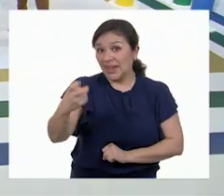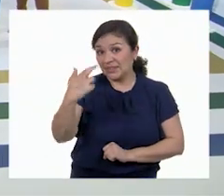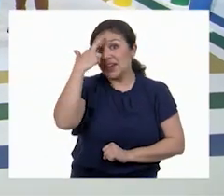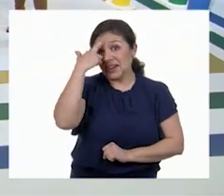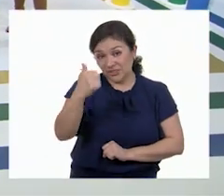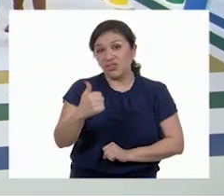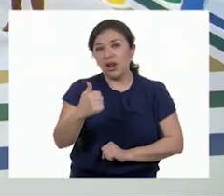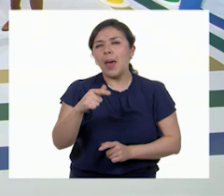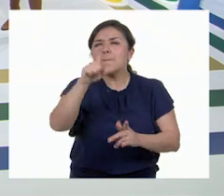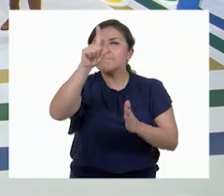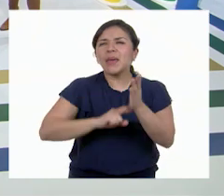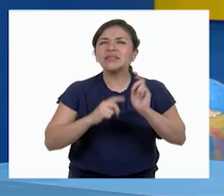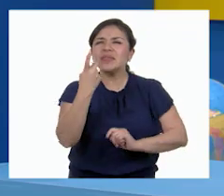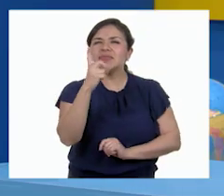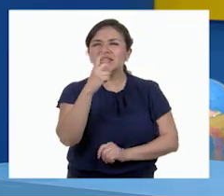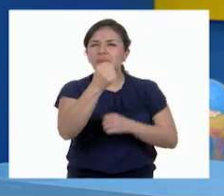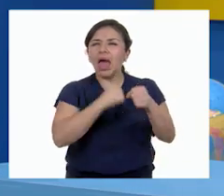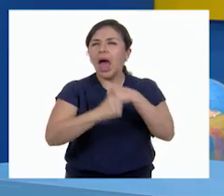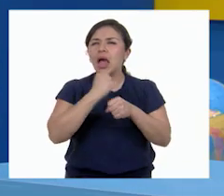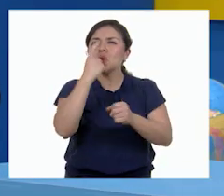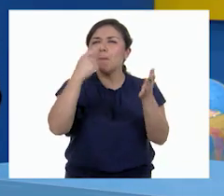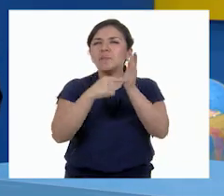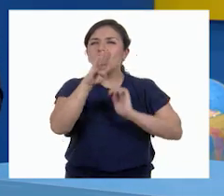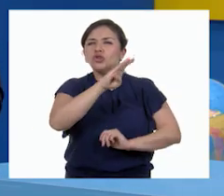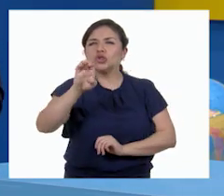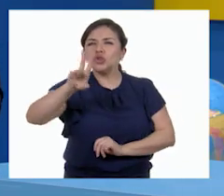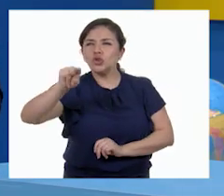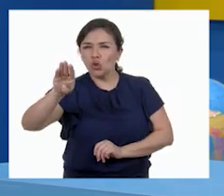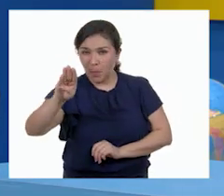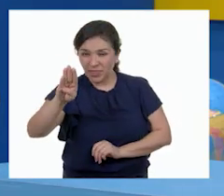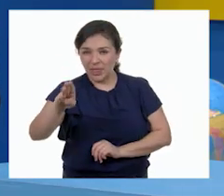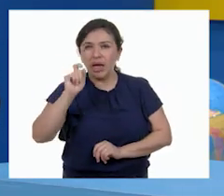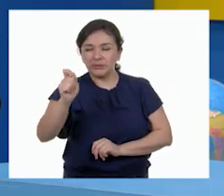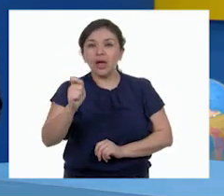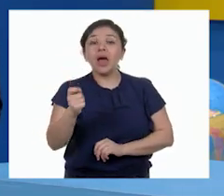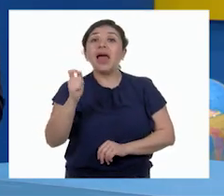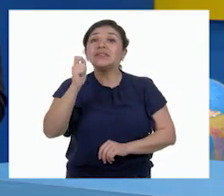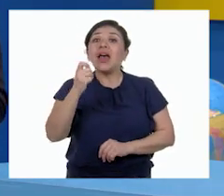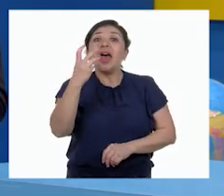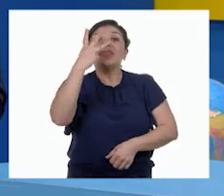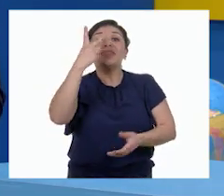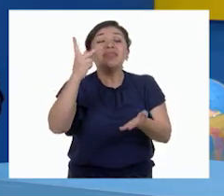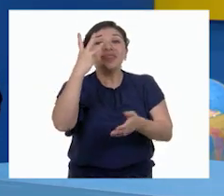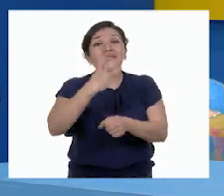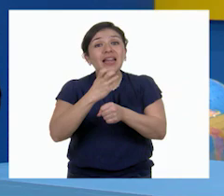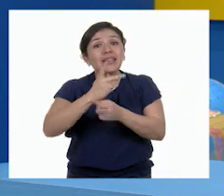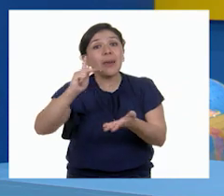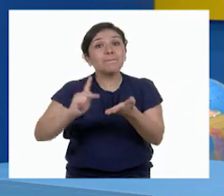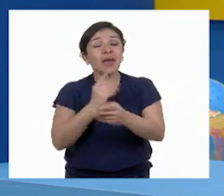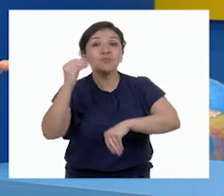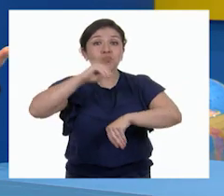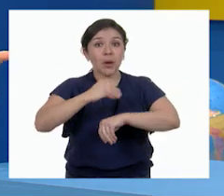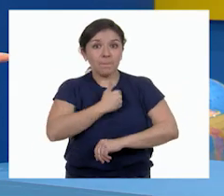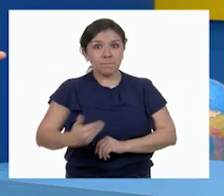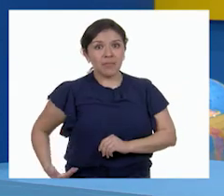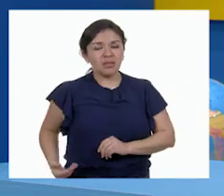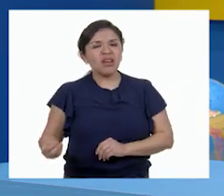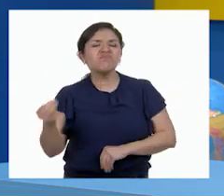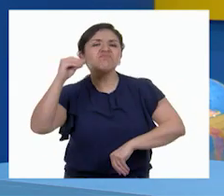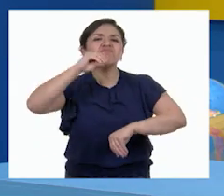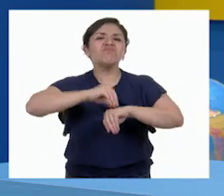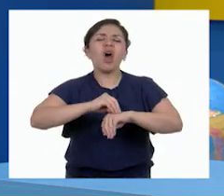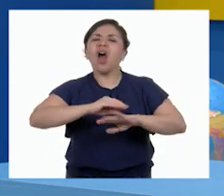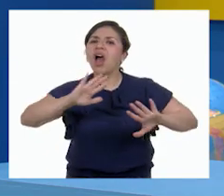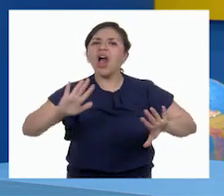el mes de diciembre de 1890, cuando Díaz estaba a la mitad de su tercer periodo presidencial, se hizo una reforma en